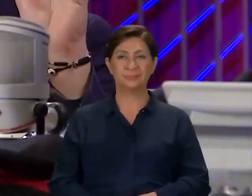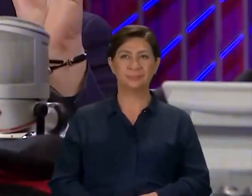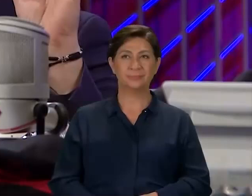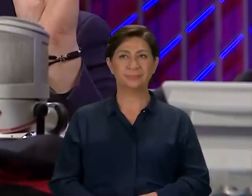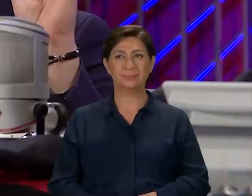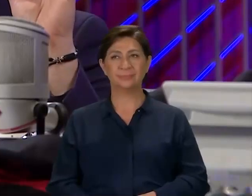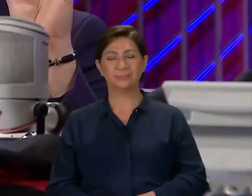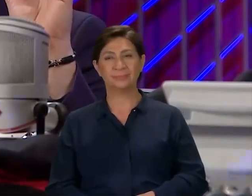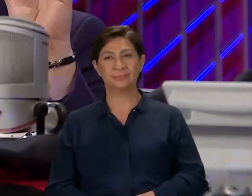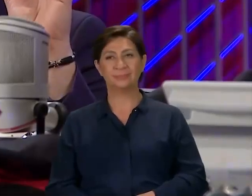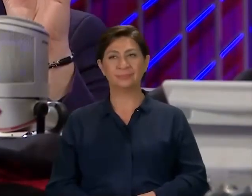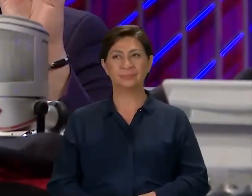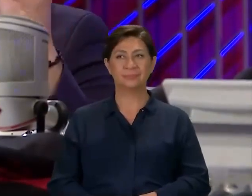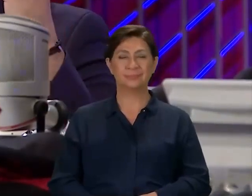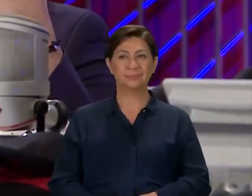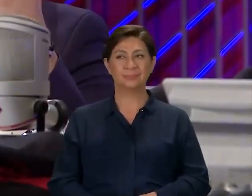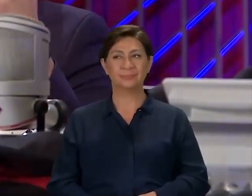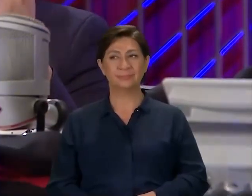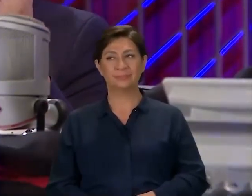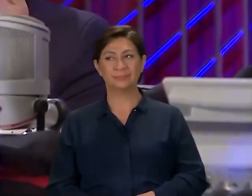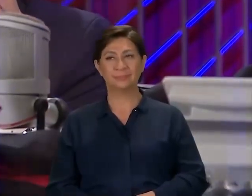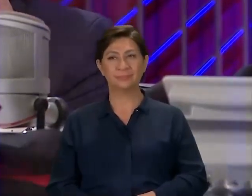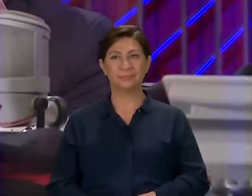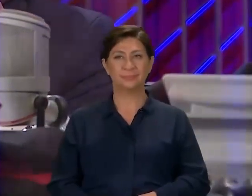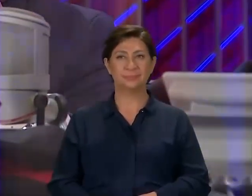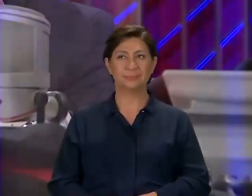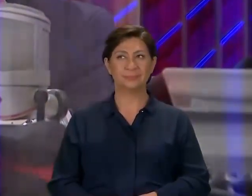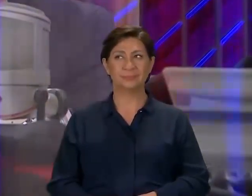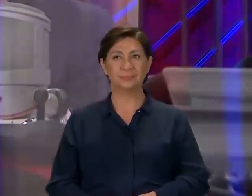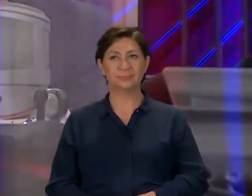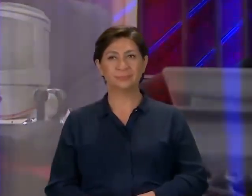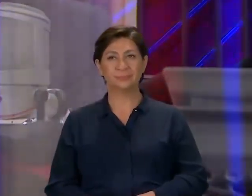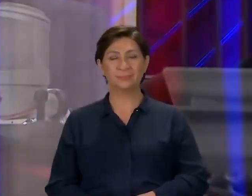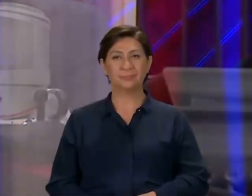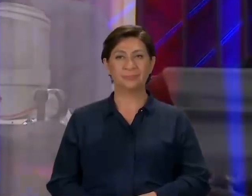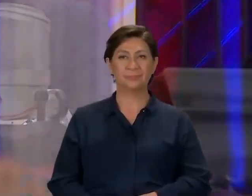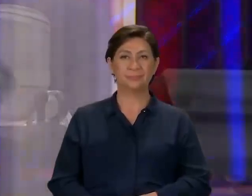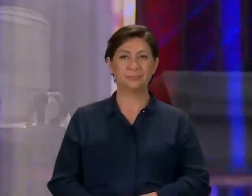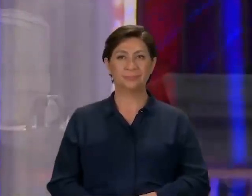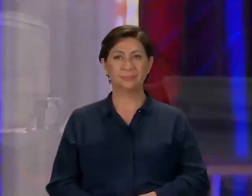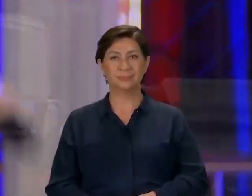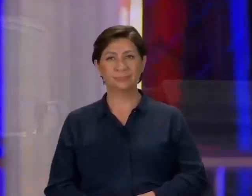borre de mi pecho este dolor.